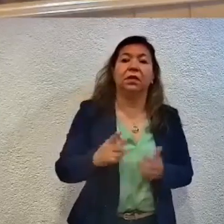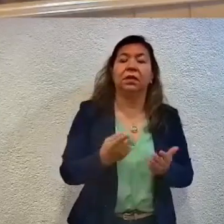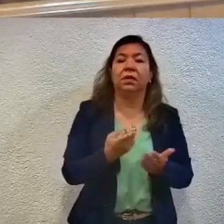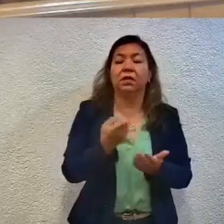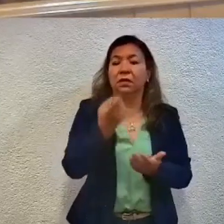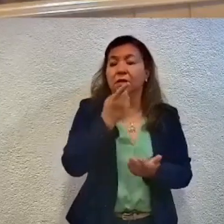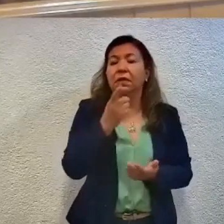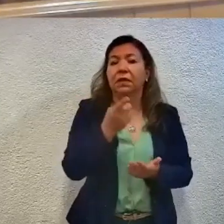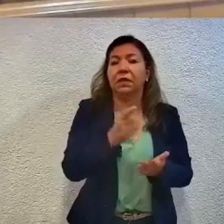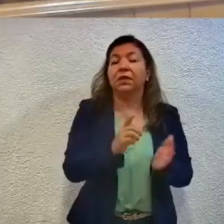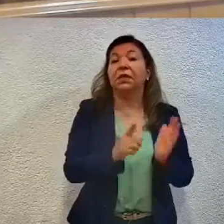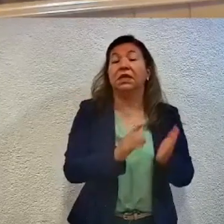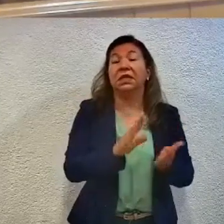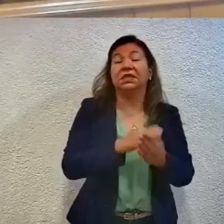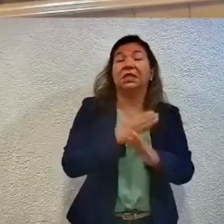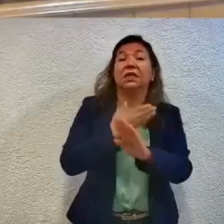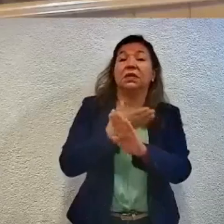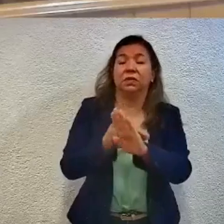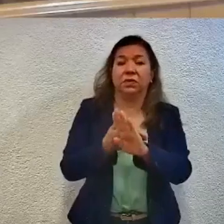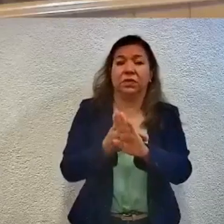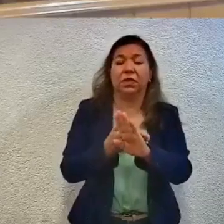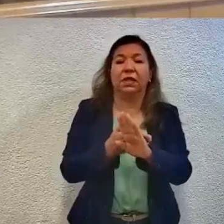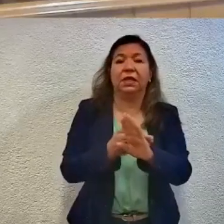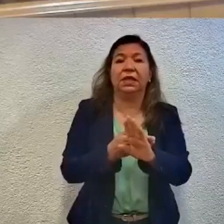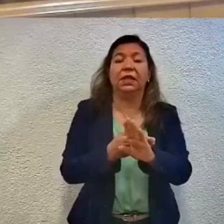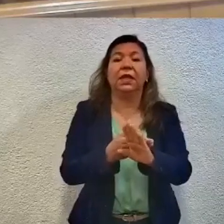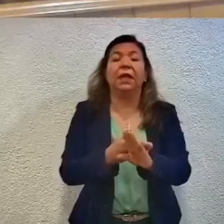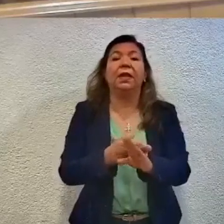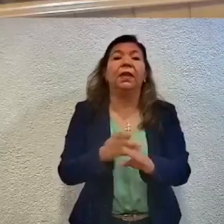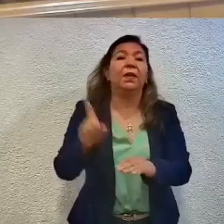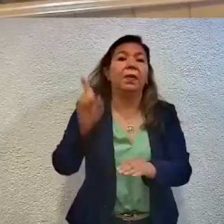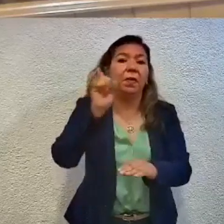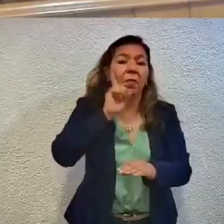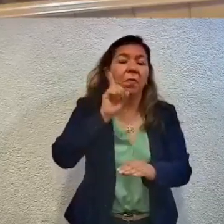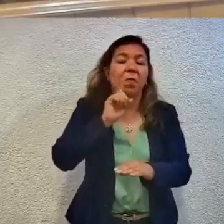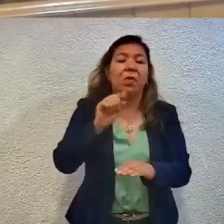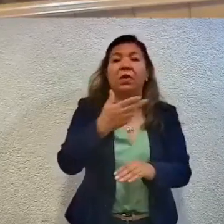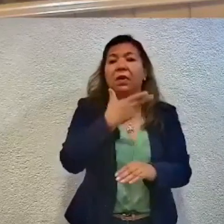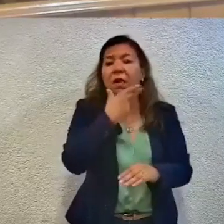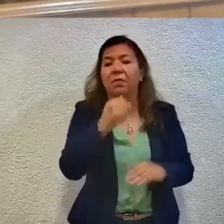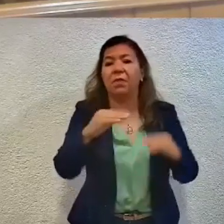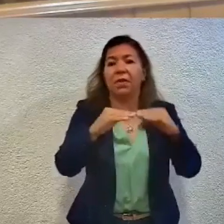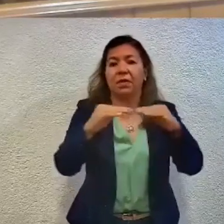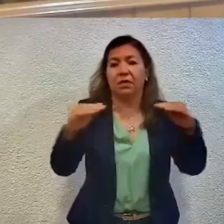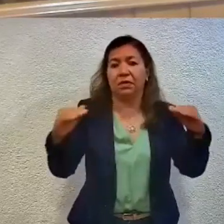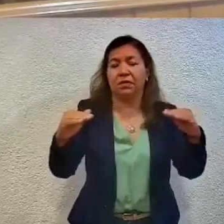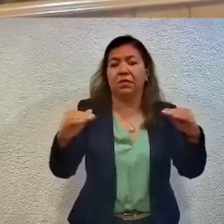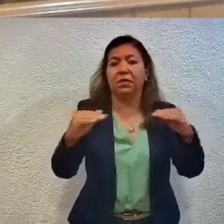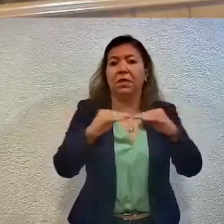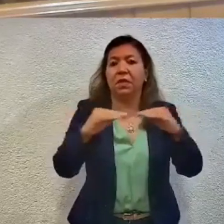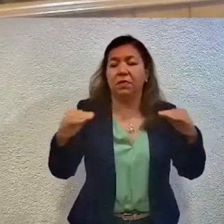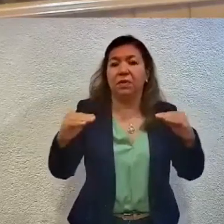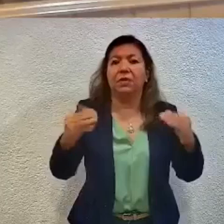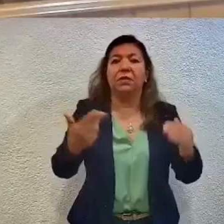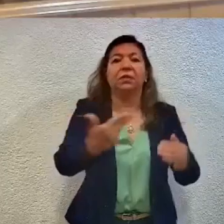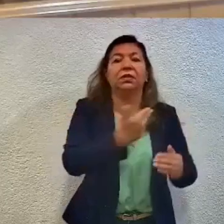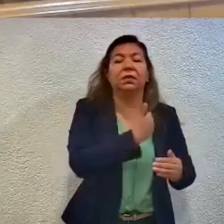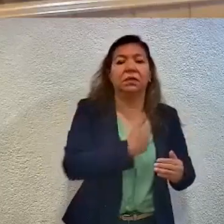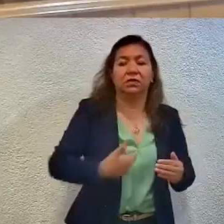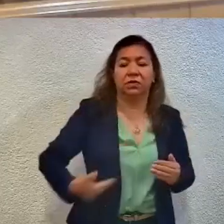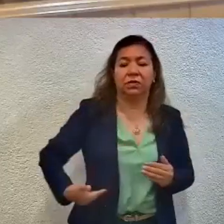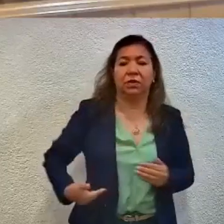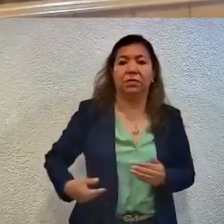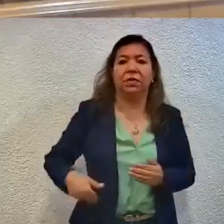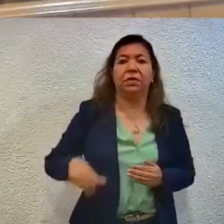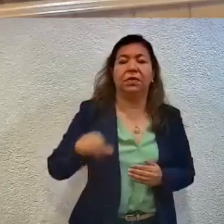acto impugnado es en contra de la incorrecta determinación del género de las regidurías de representación proporcional asignadas para integrar